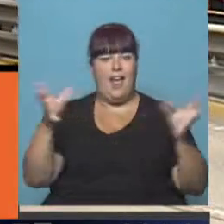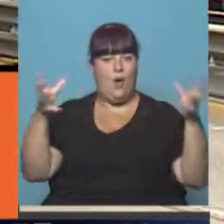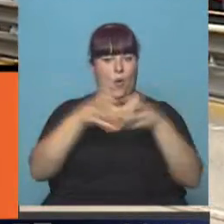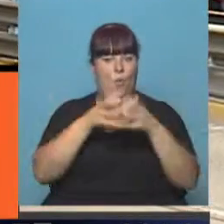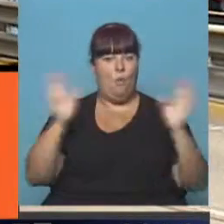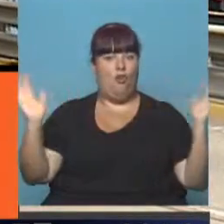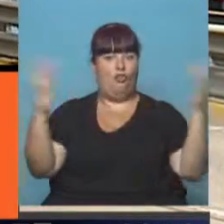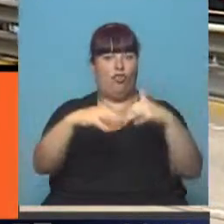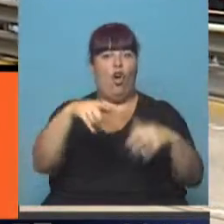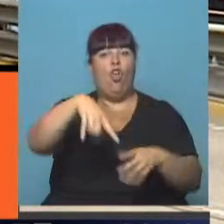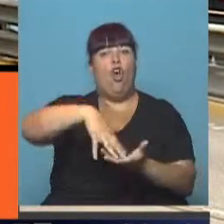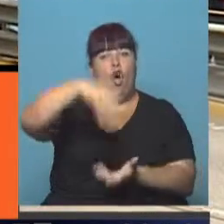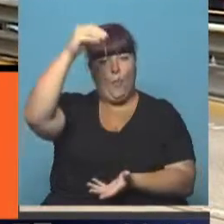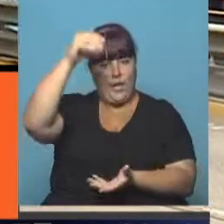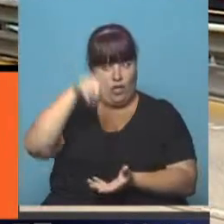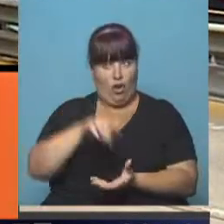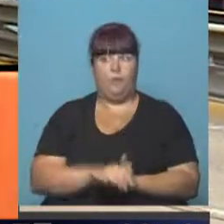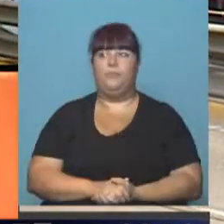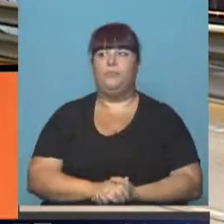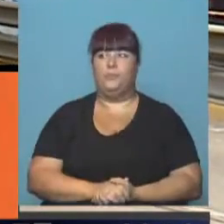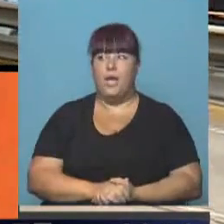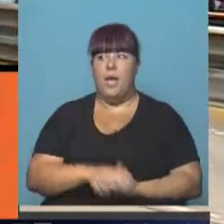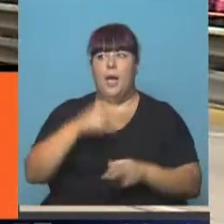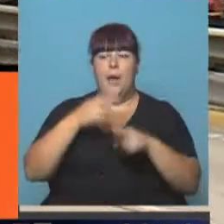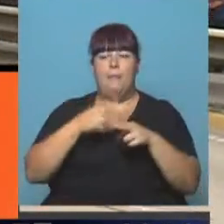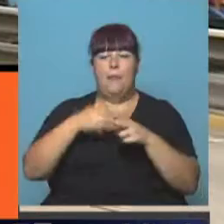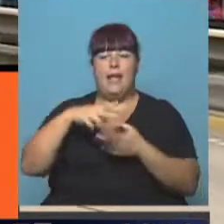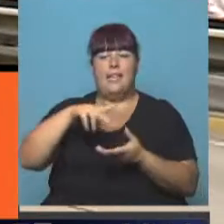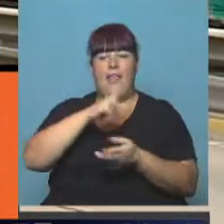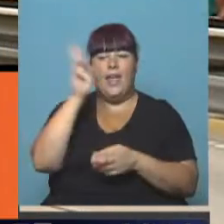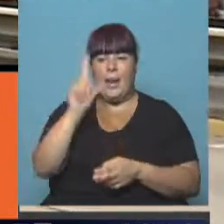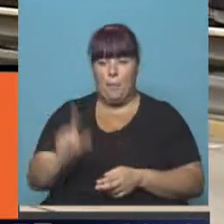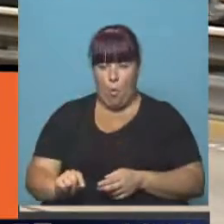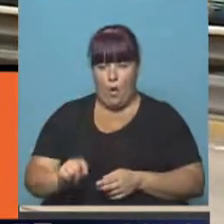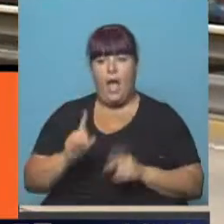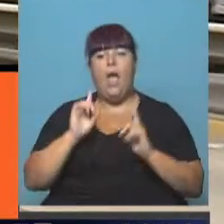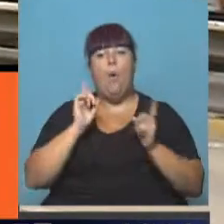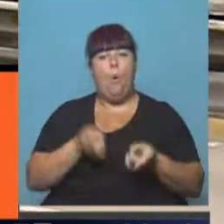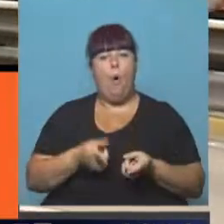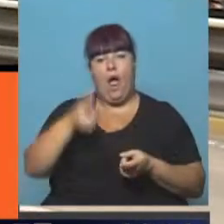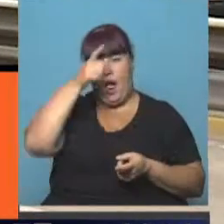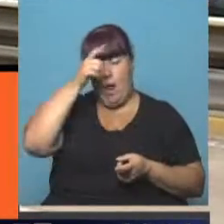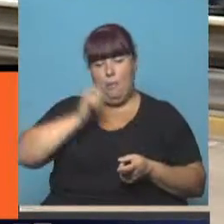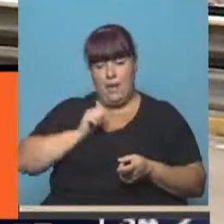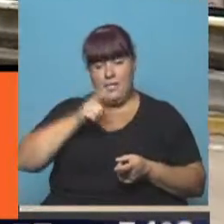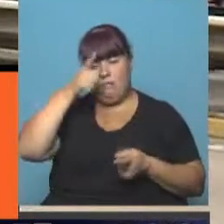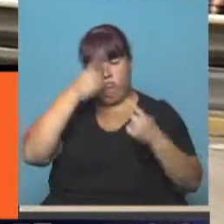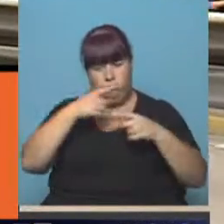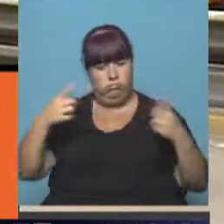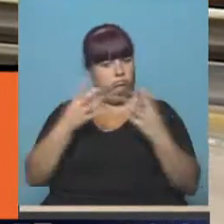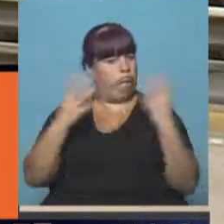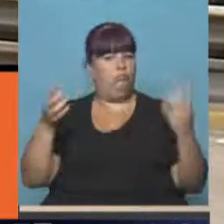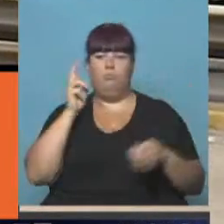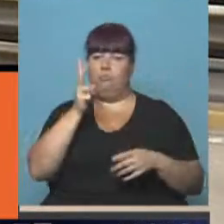las organizaciones en el obelisco, en la Plaza de la República. Sin embargo, la Gendarmería y las fuerzas de seguridad